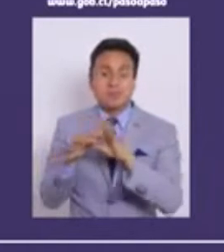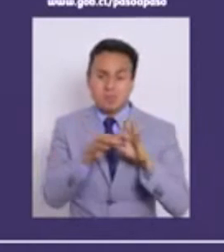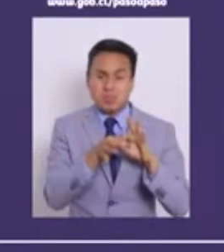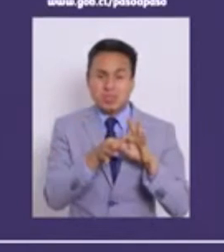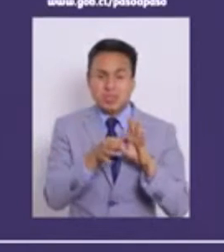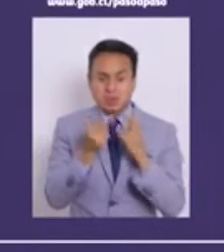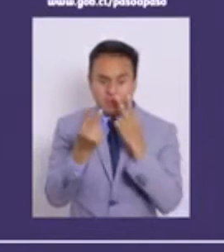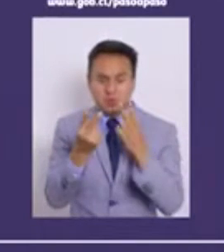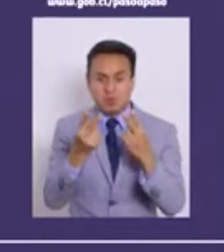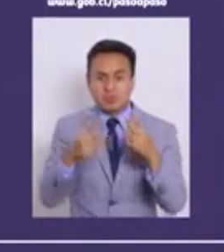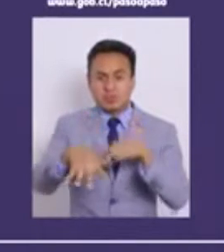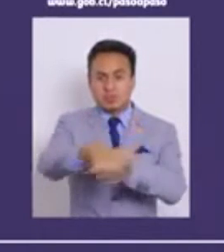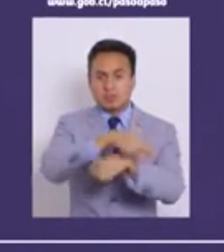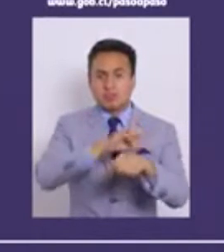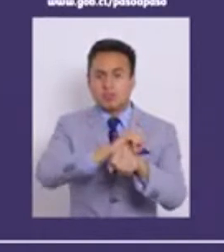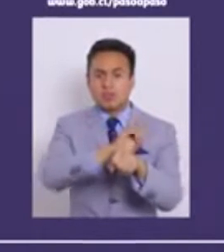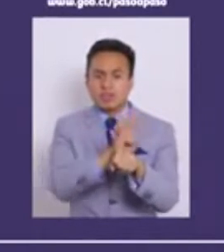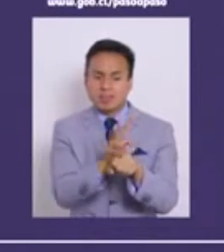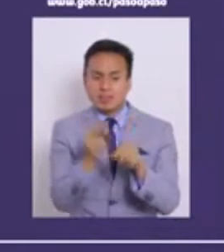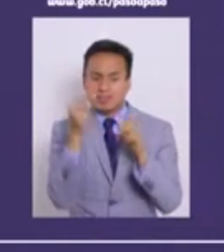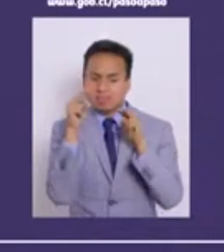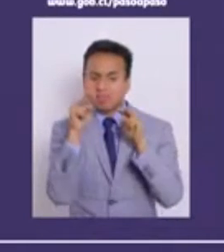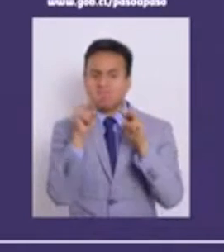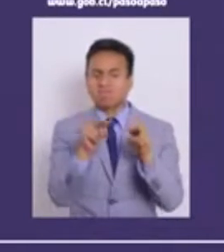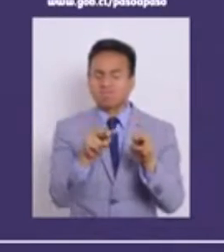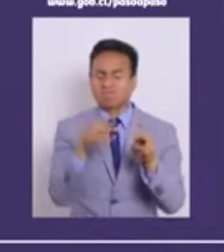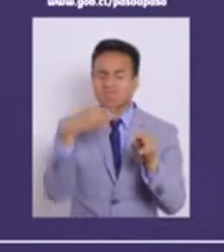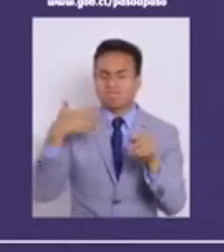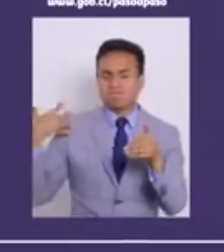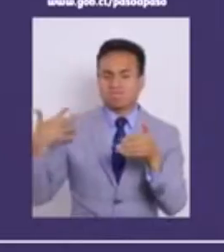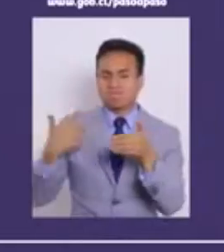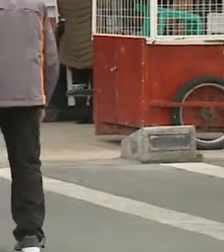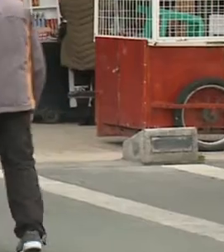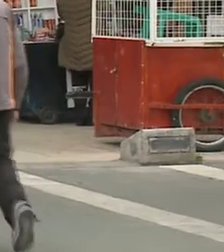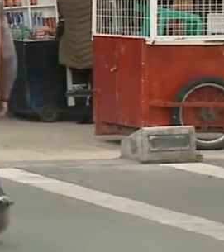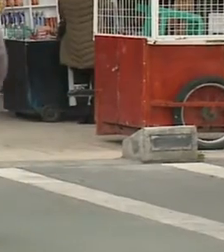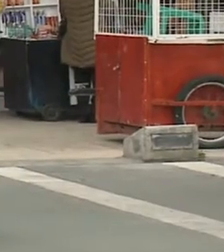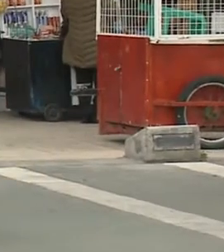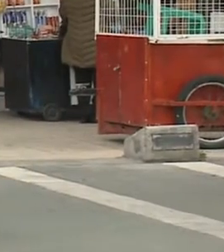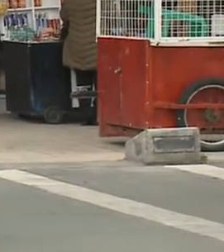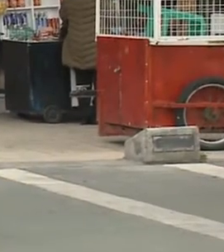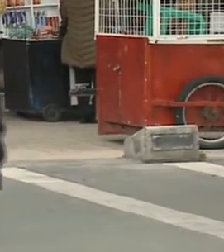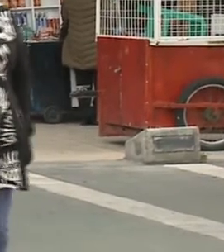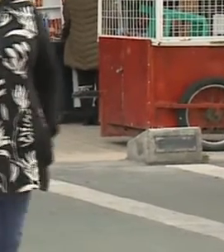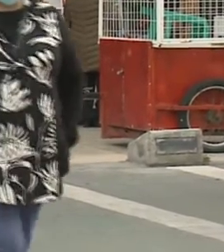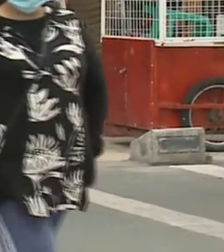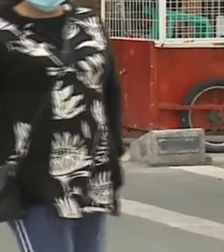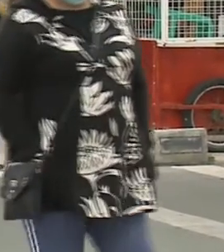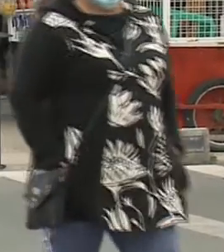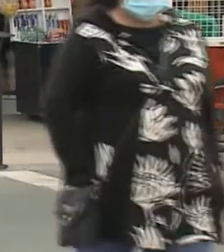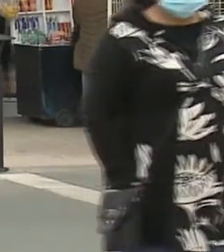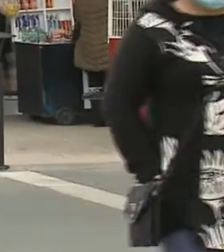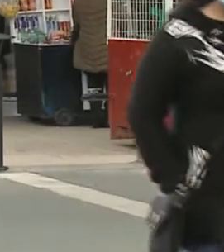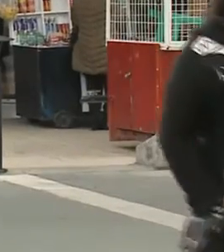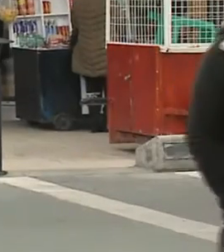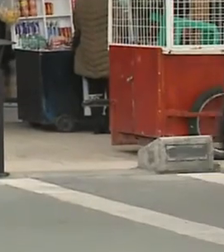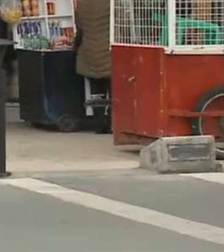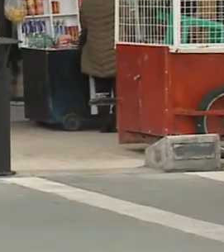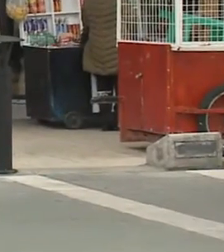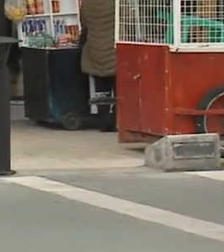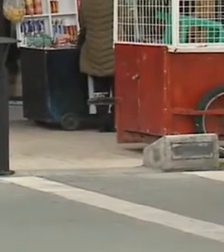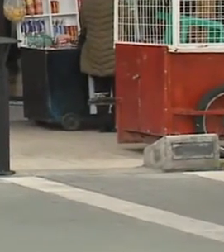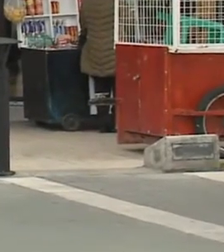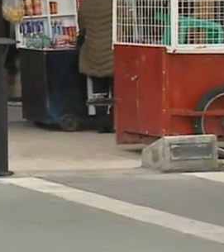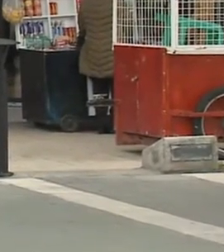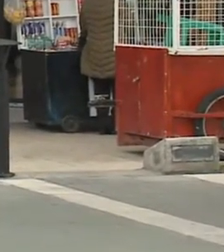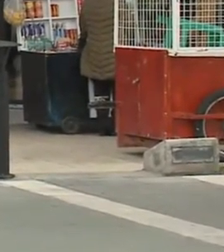situación de la pandemia que hemos visto en las últimas semanas adicionalmente también se informó que a partir de este sábado el horario del